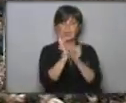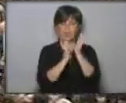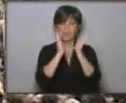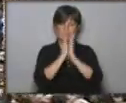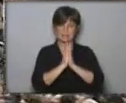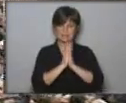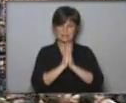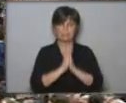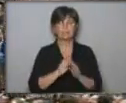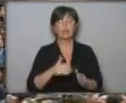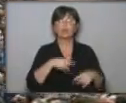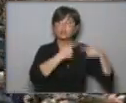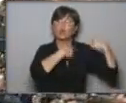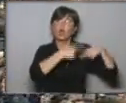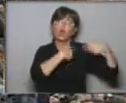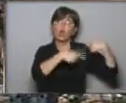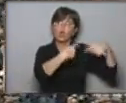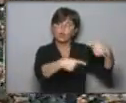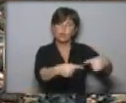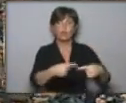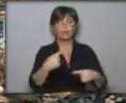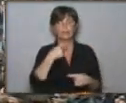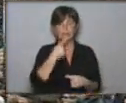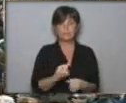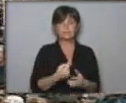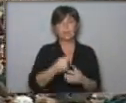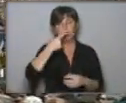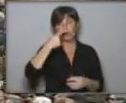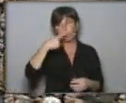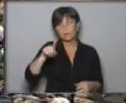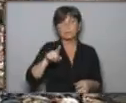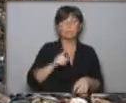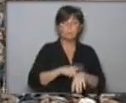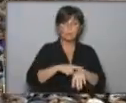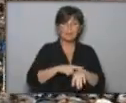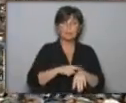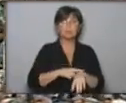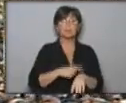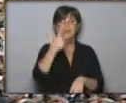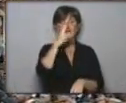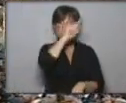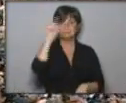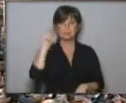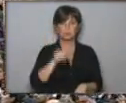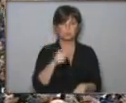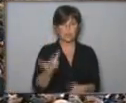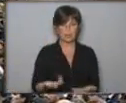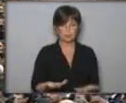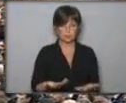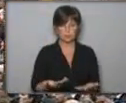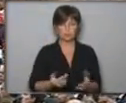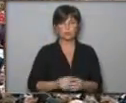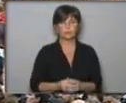En todo lo que ha acontecido, el protagonista en última instancia es el Espíritu Santo.